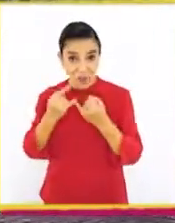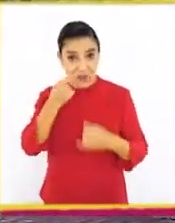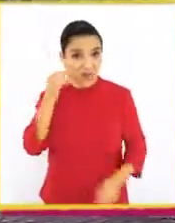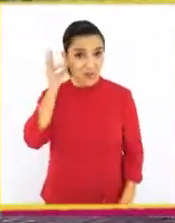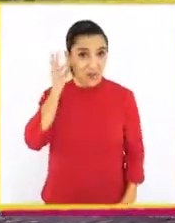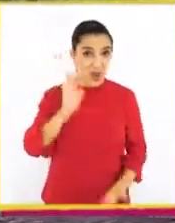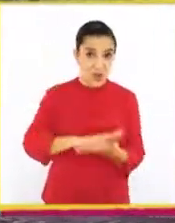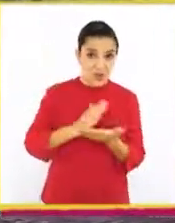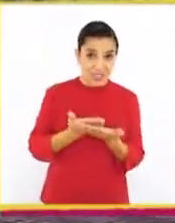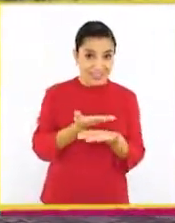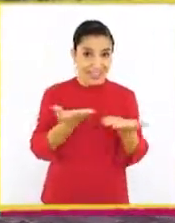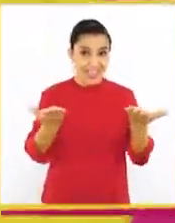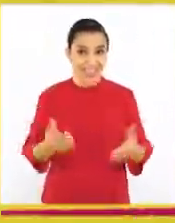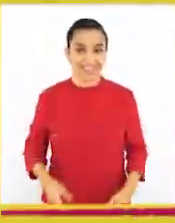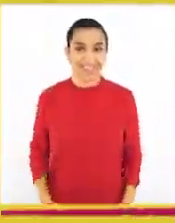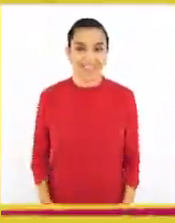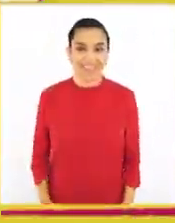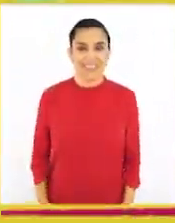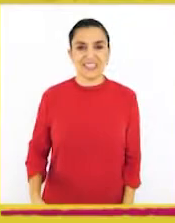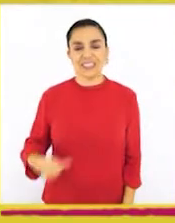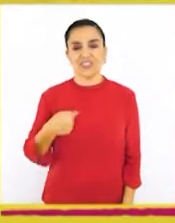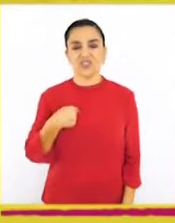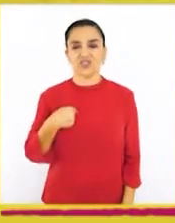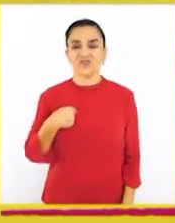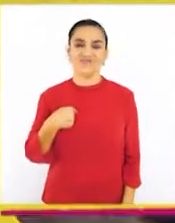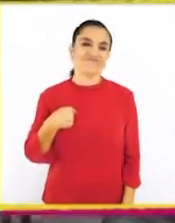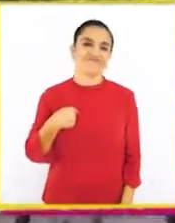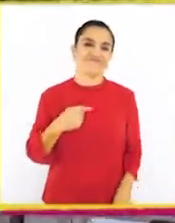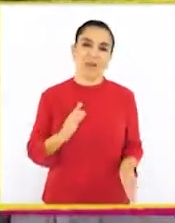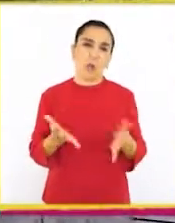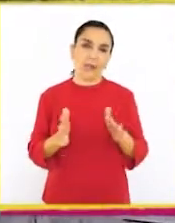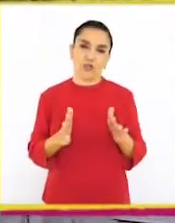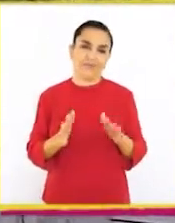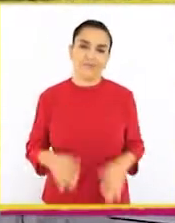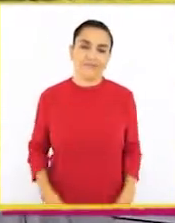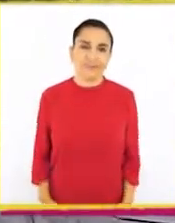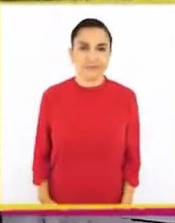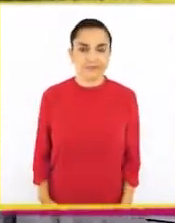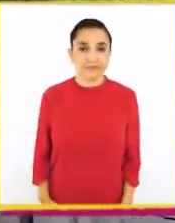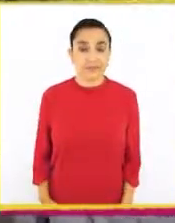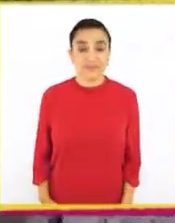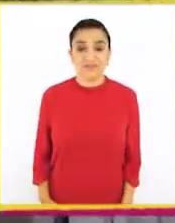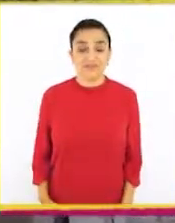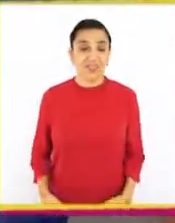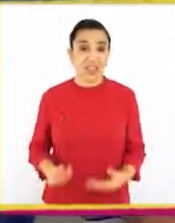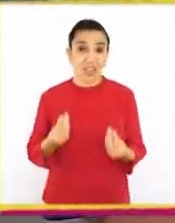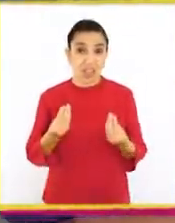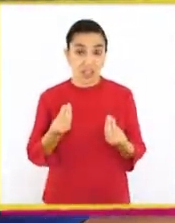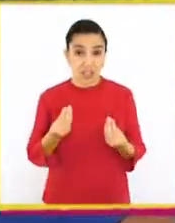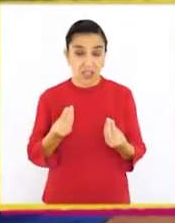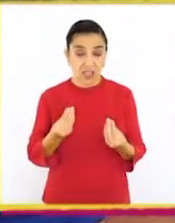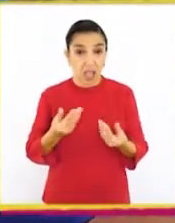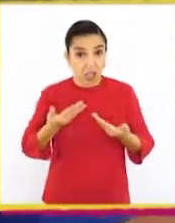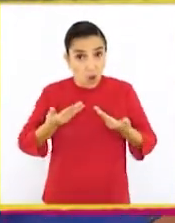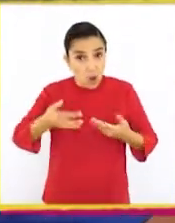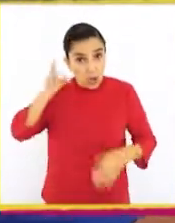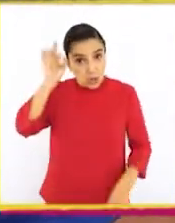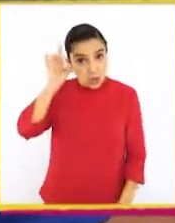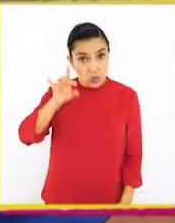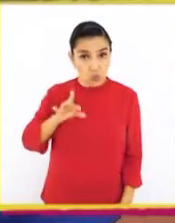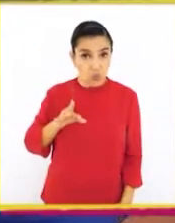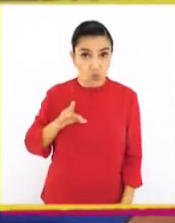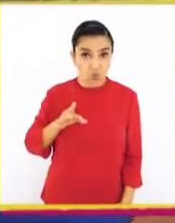¡Hola, amigos y amigas! ¿Cómo están? Yo, más o menos nomás. Es que recién me di